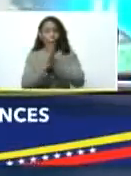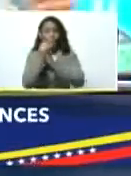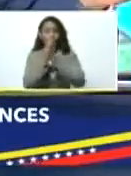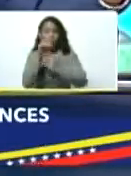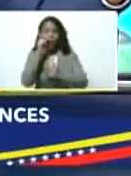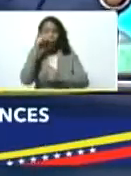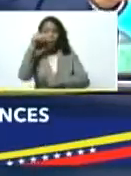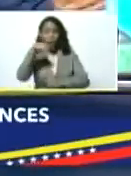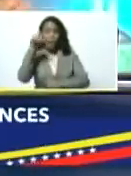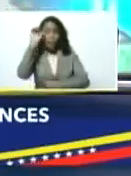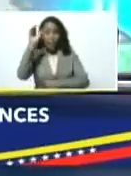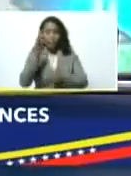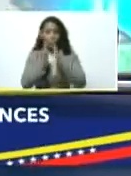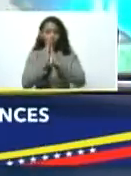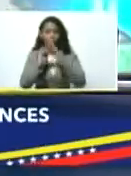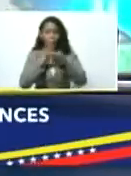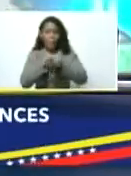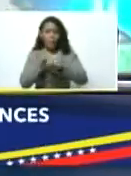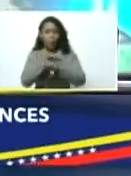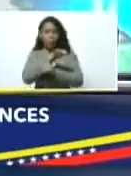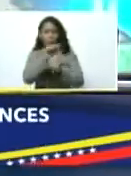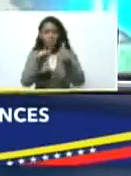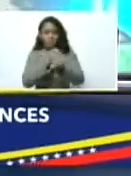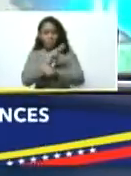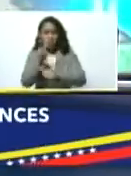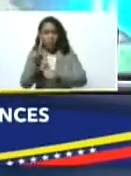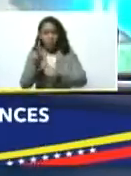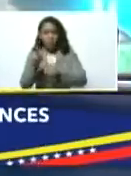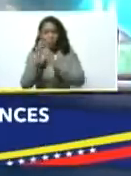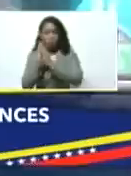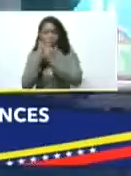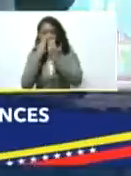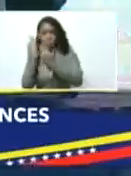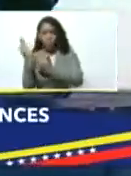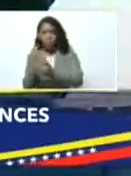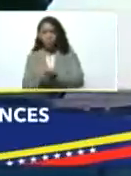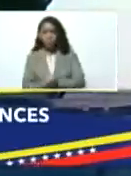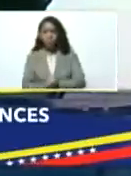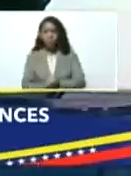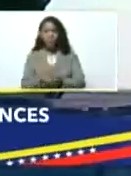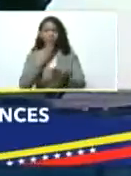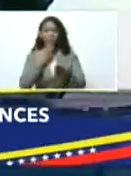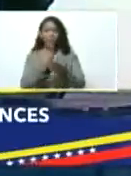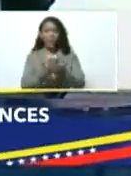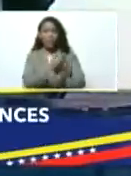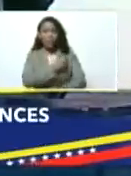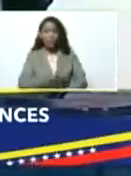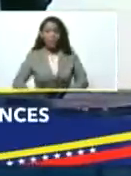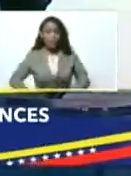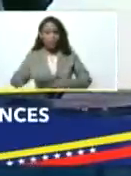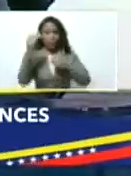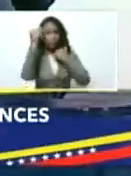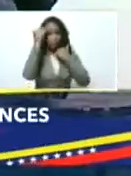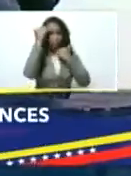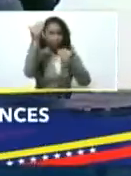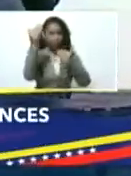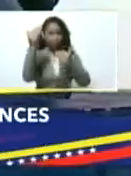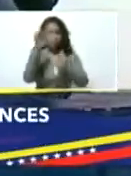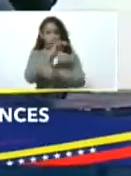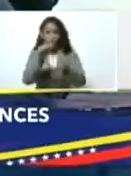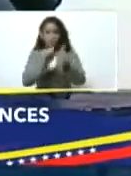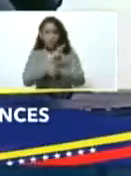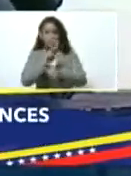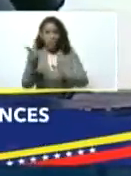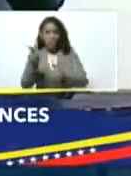del país. Por favor, ministro, viceministro. Bueno, muchísimas gracias, presidente. Saludos al